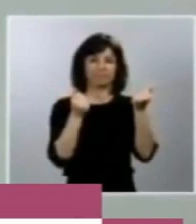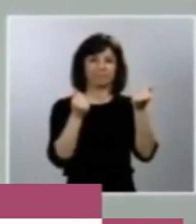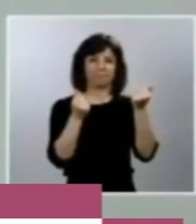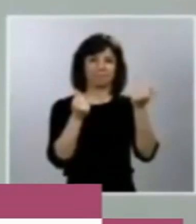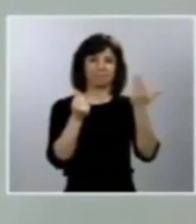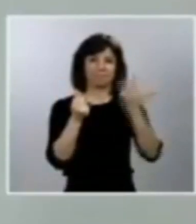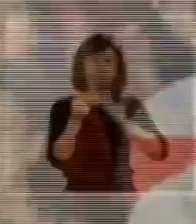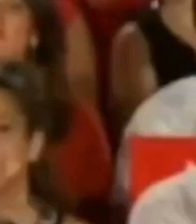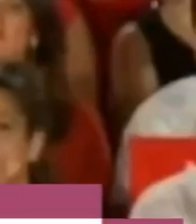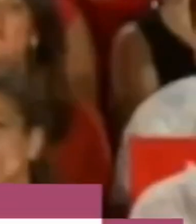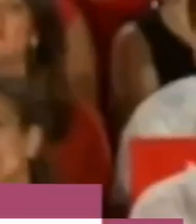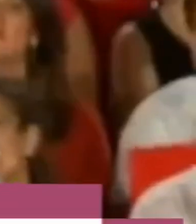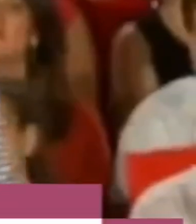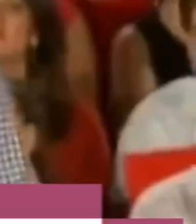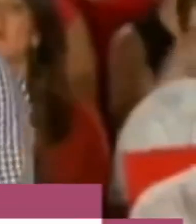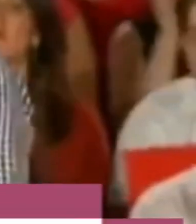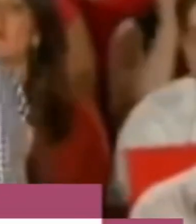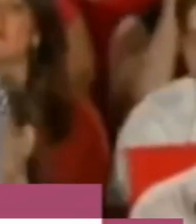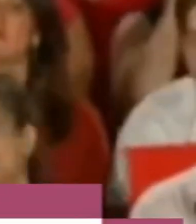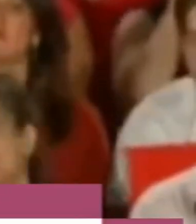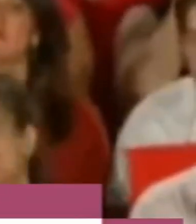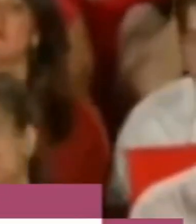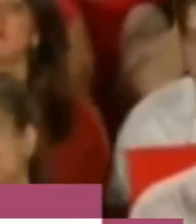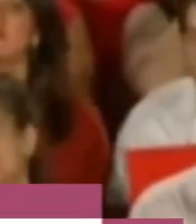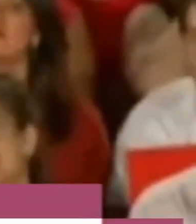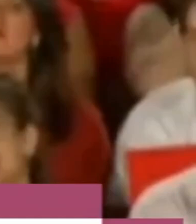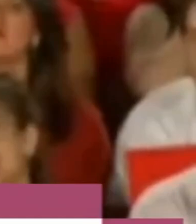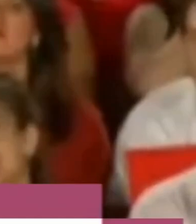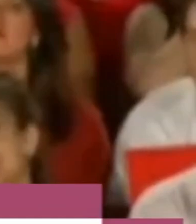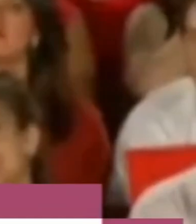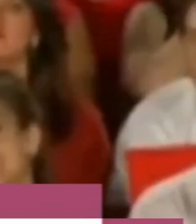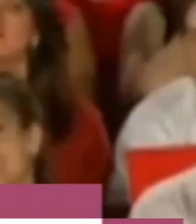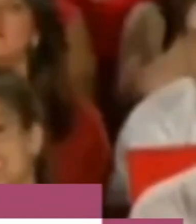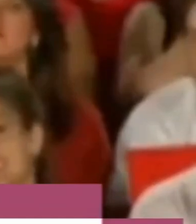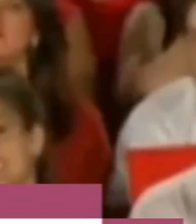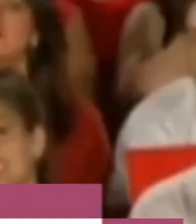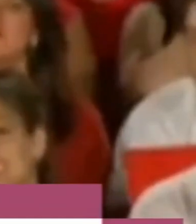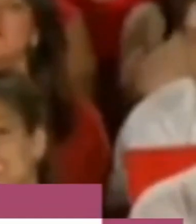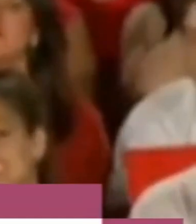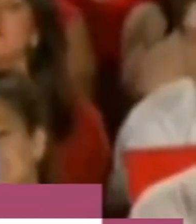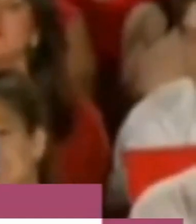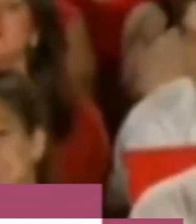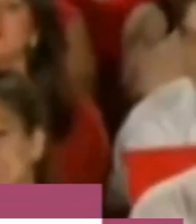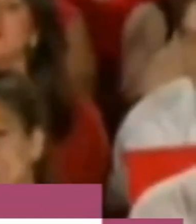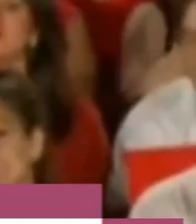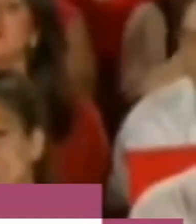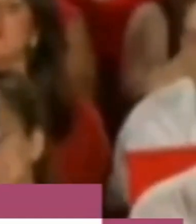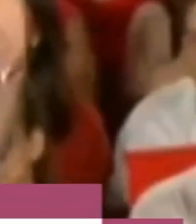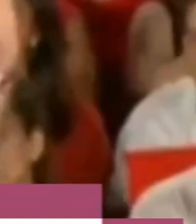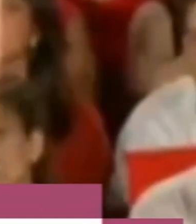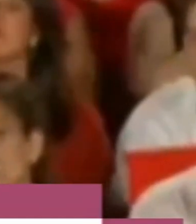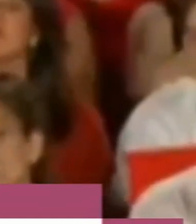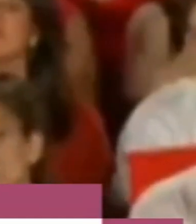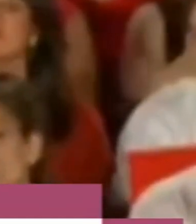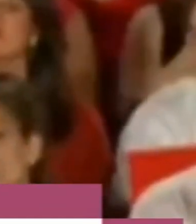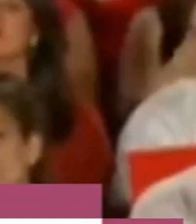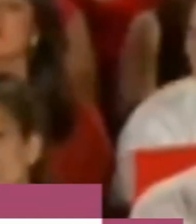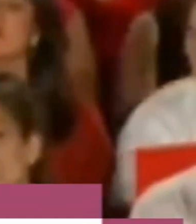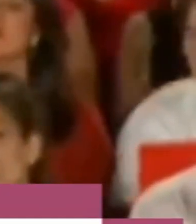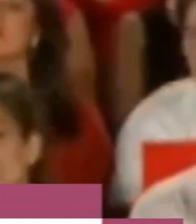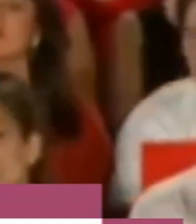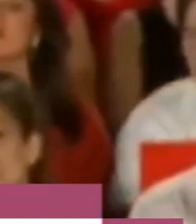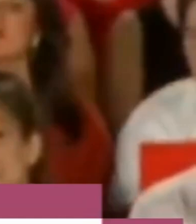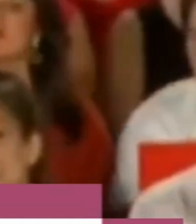del gobierno y qué te parece si recuperamos la universalidad de la sanidad pública bueno fundamental eso es importantísimo